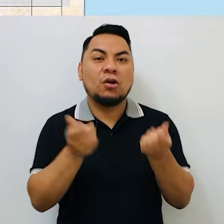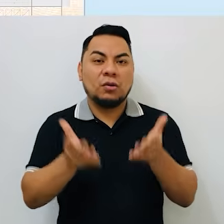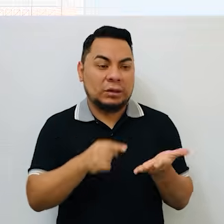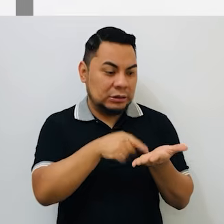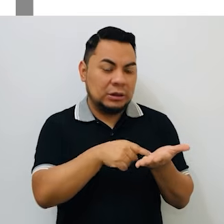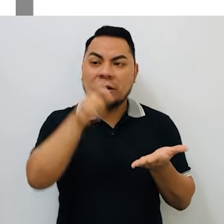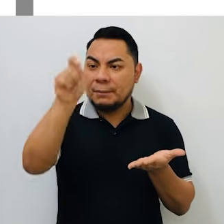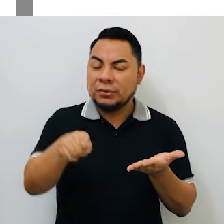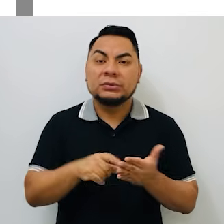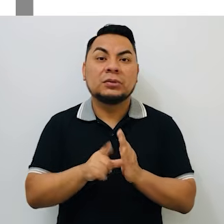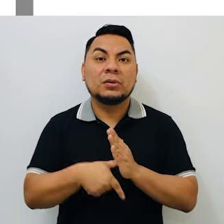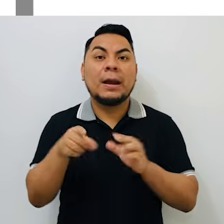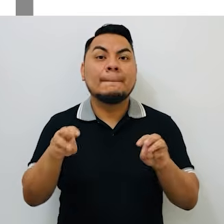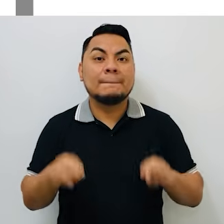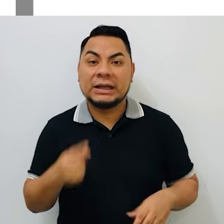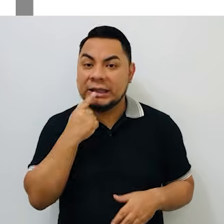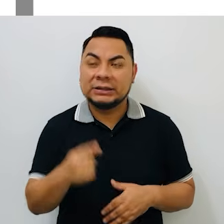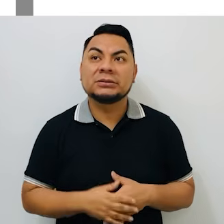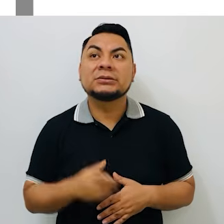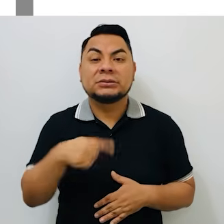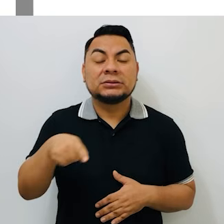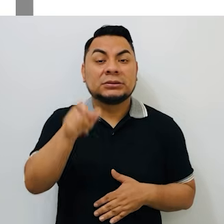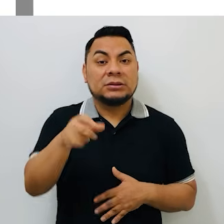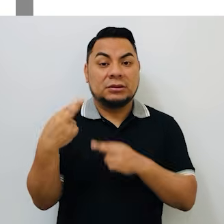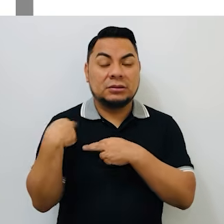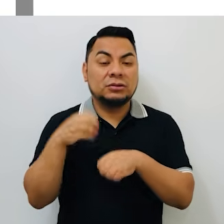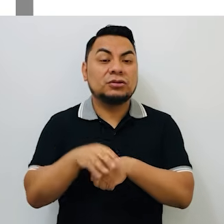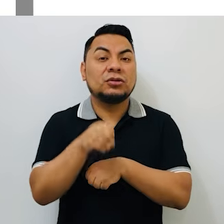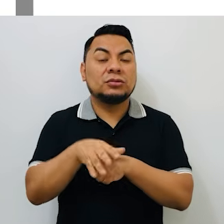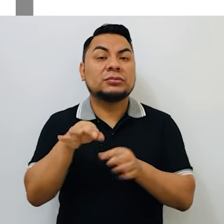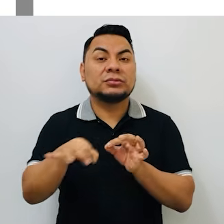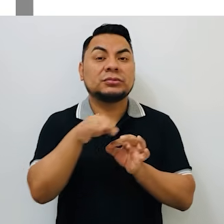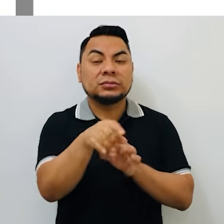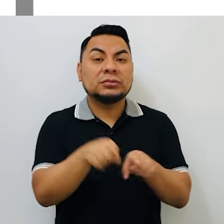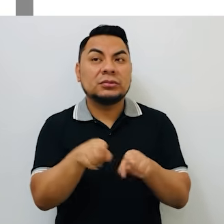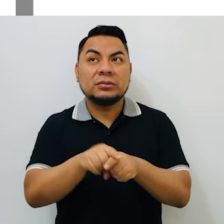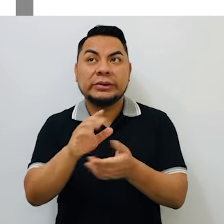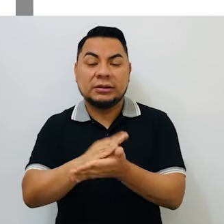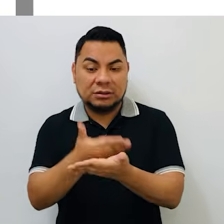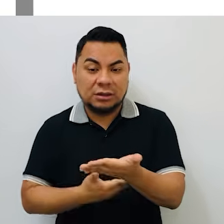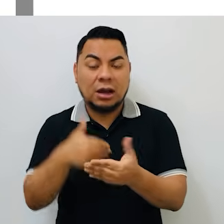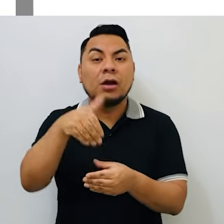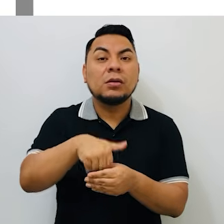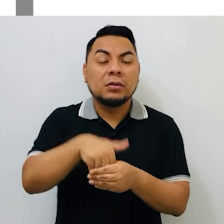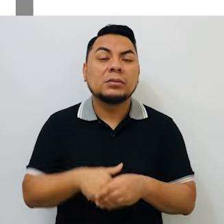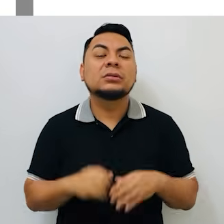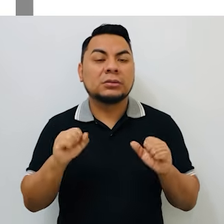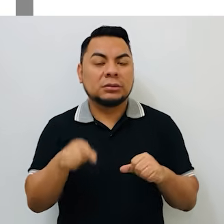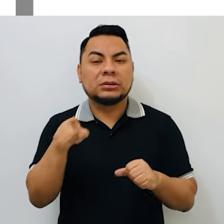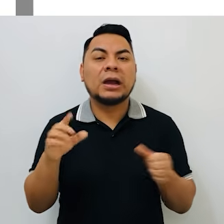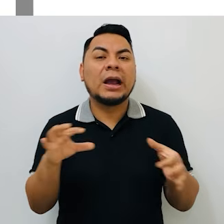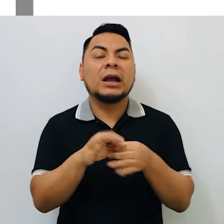de gobernador. Luego la mesa determina que en la elección de consejero regional de la misma cédula, el